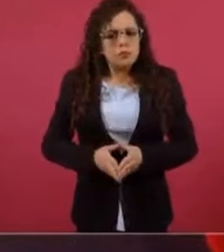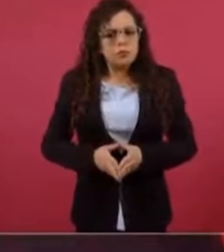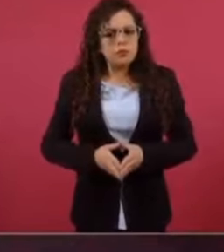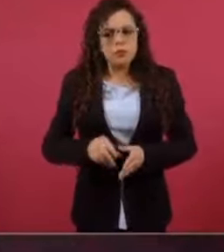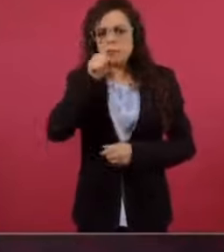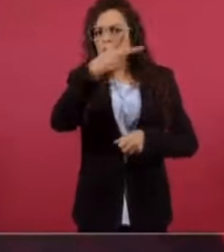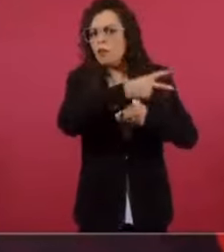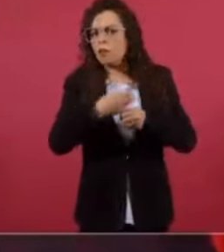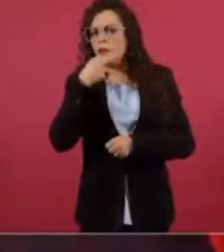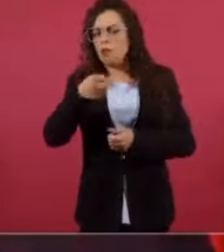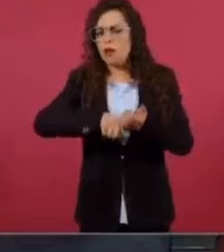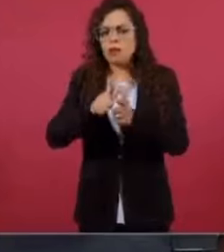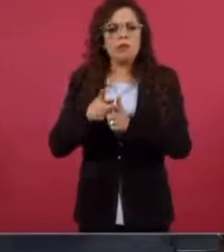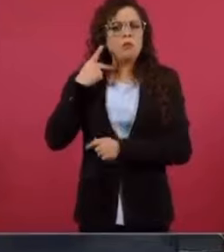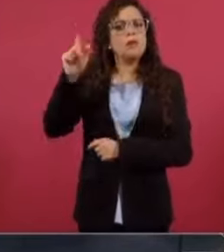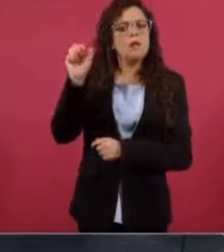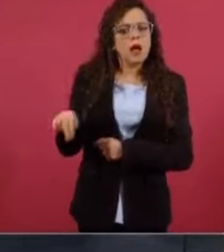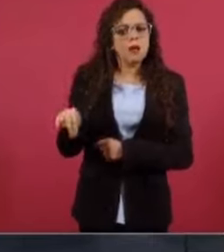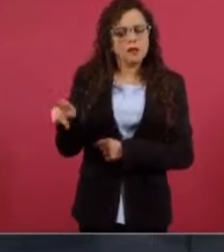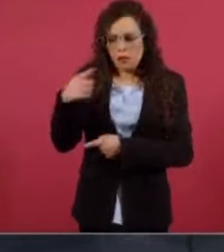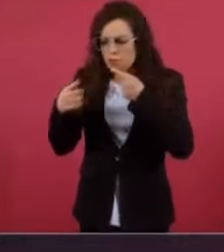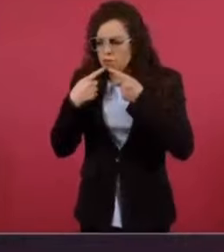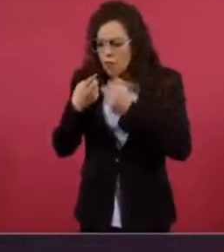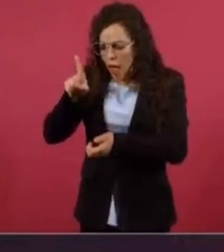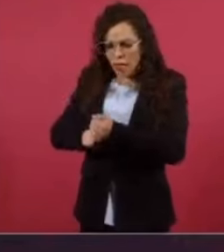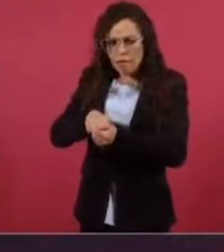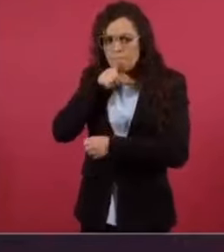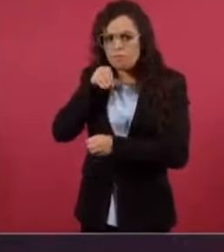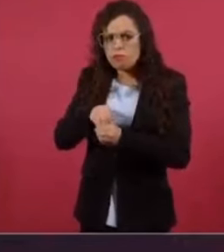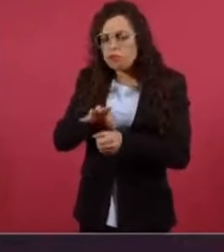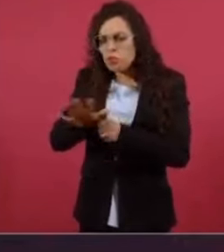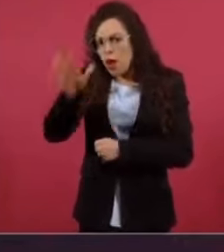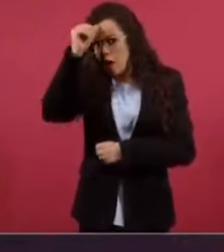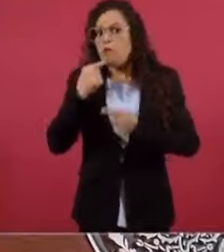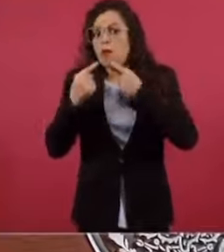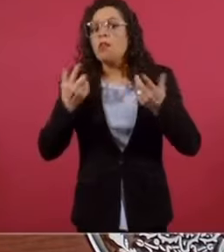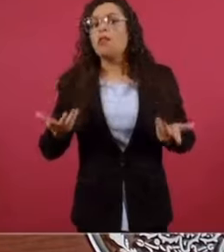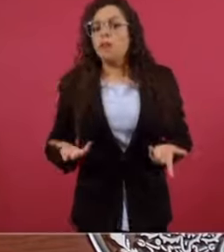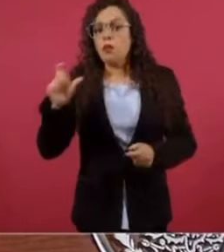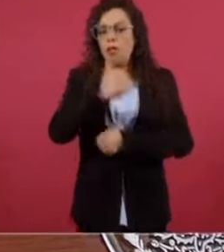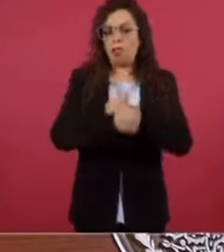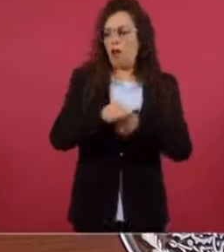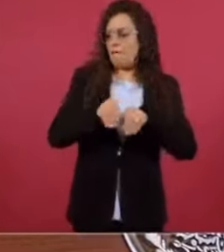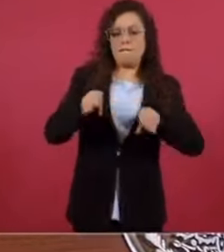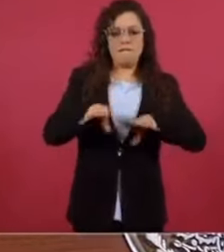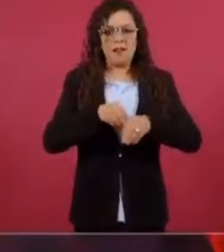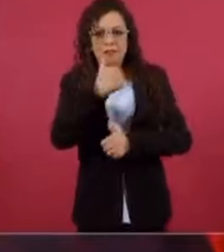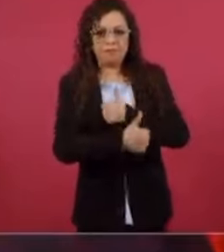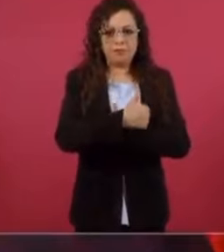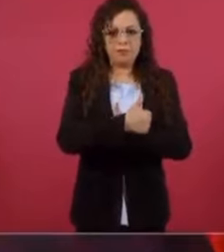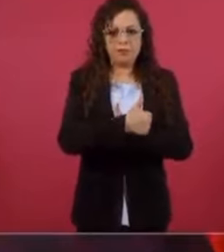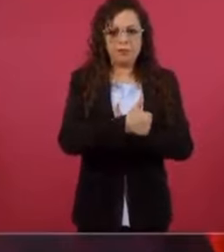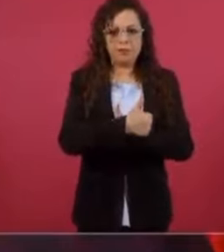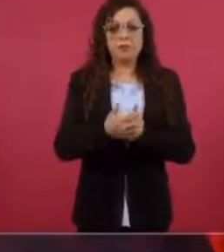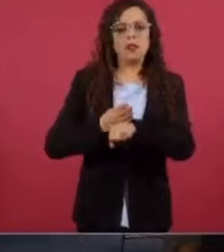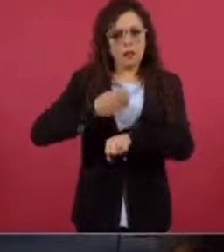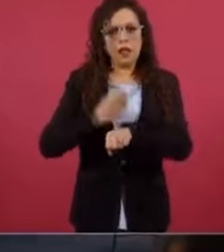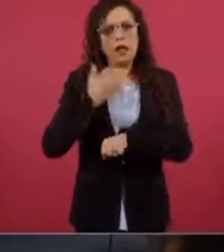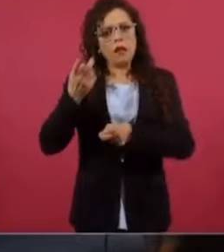el de PAN, que acordaron en campaña. Ahí andan sancionándome